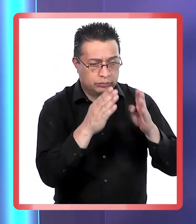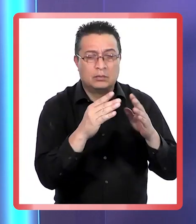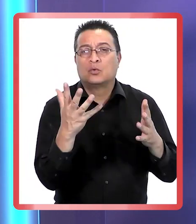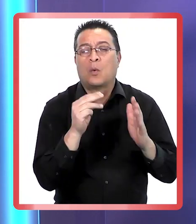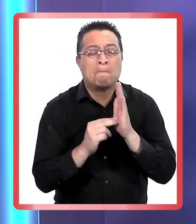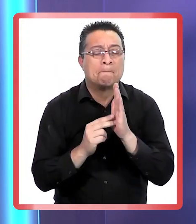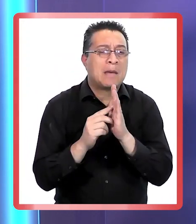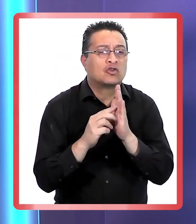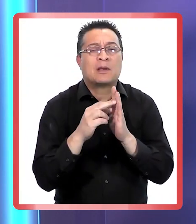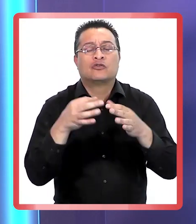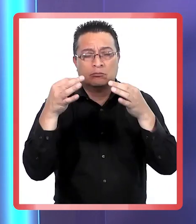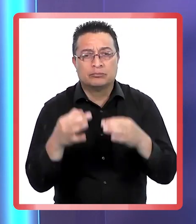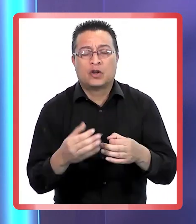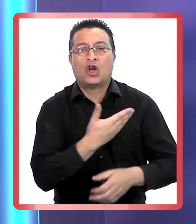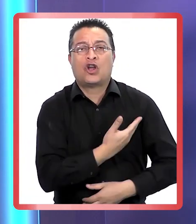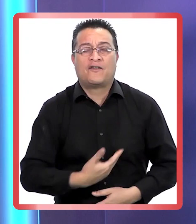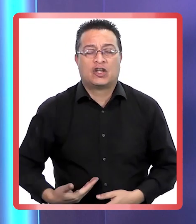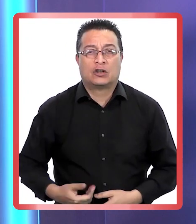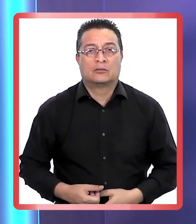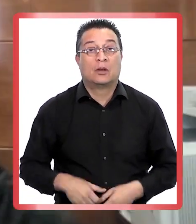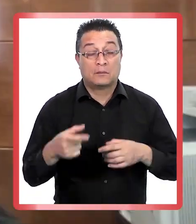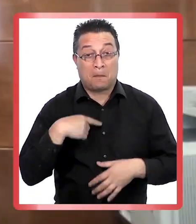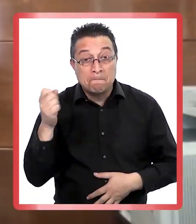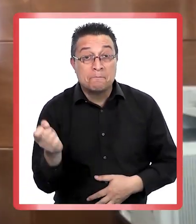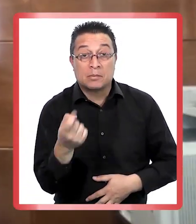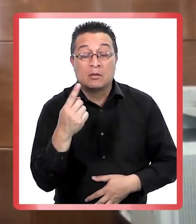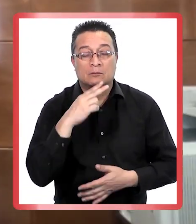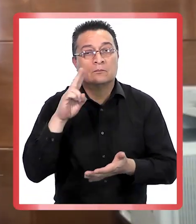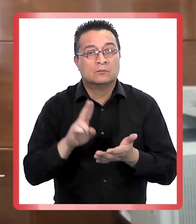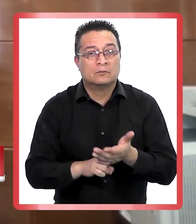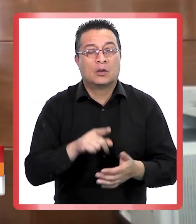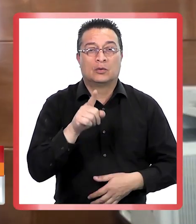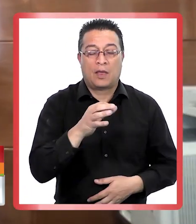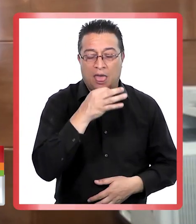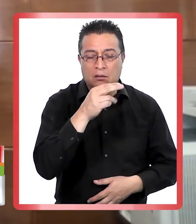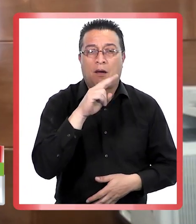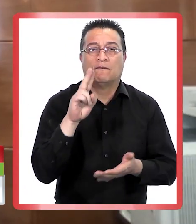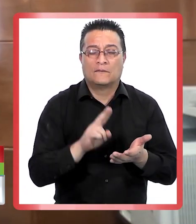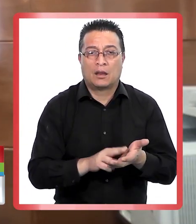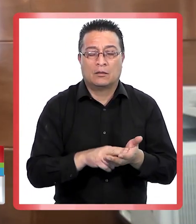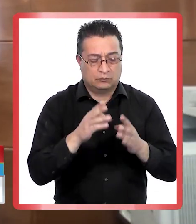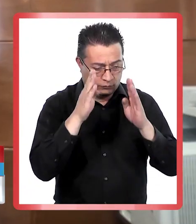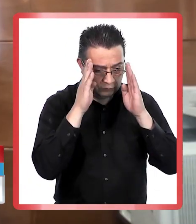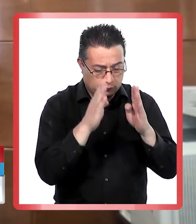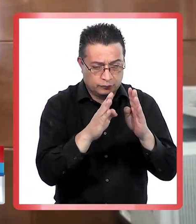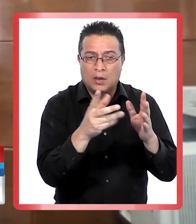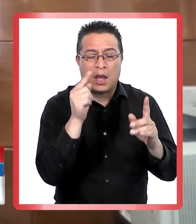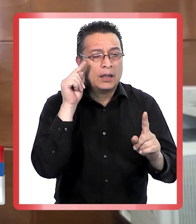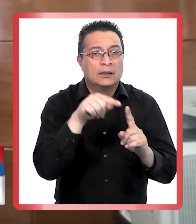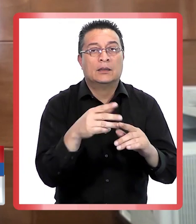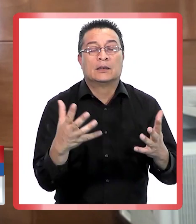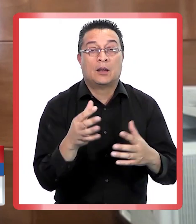ese sentido, ¿qué pasos concretos puede dar el gobierno, por ejemplo? Sí, lo primero es que efectivamente lo que tú señalas es muy cierto. Los focos que